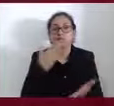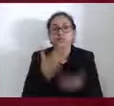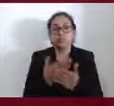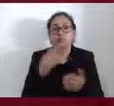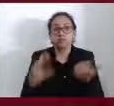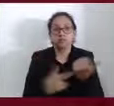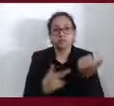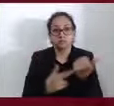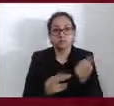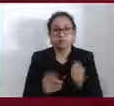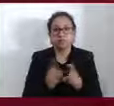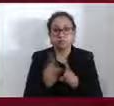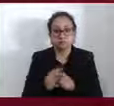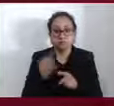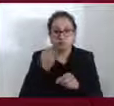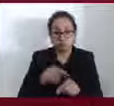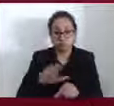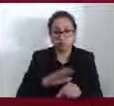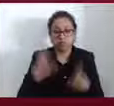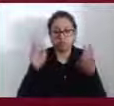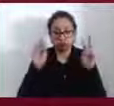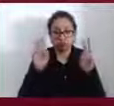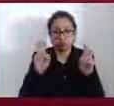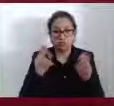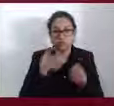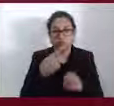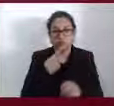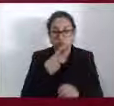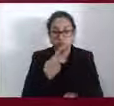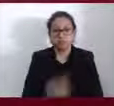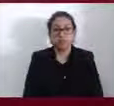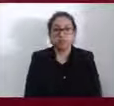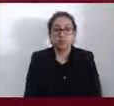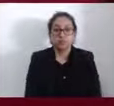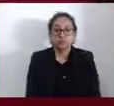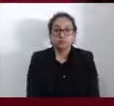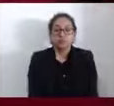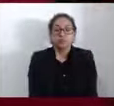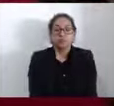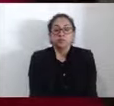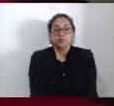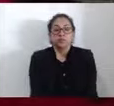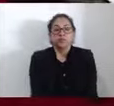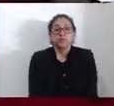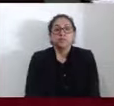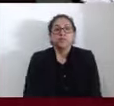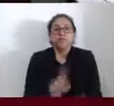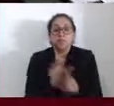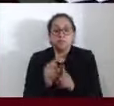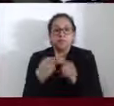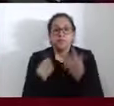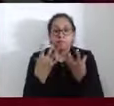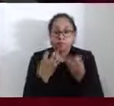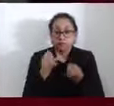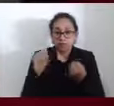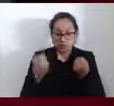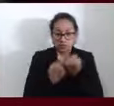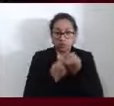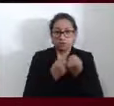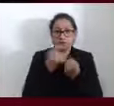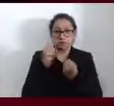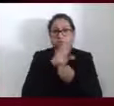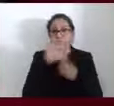Pero con relación a esto mencionado de la bachillería, quiero también expresarle a los miembros del